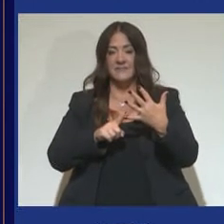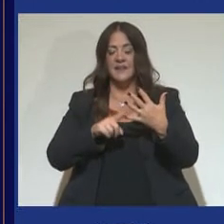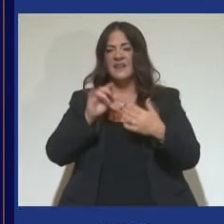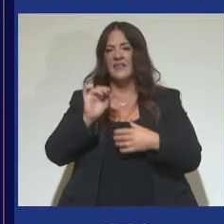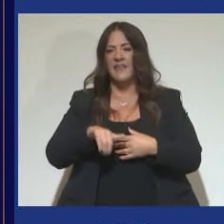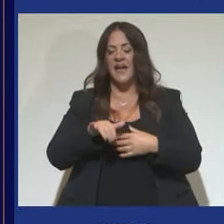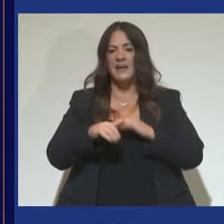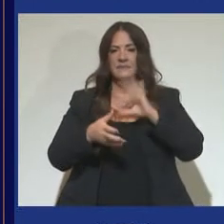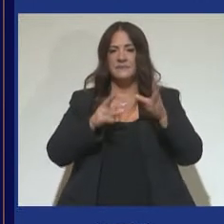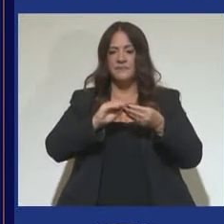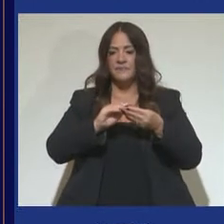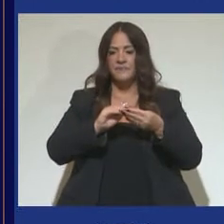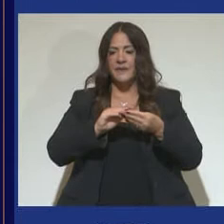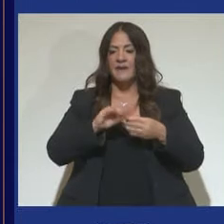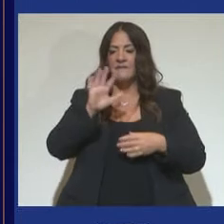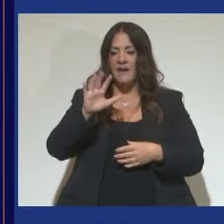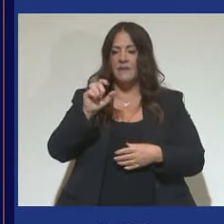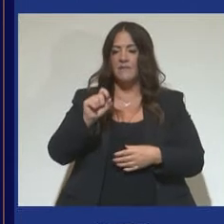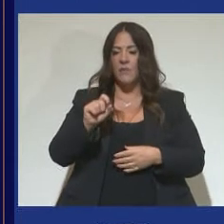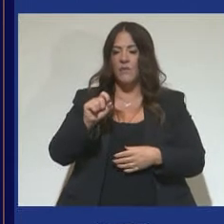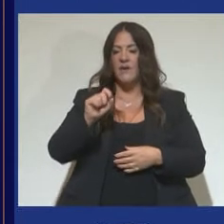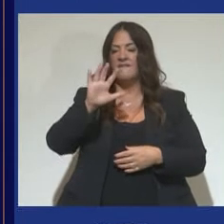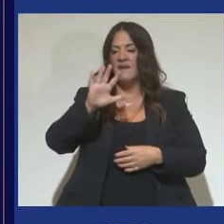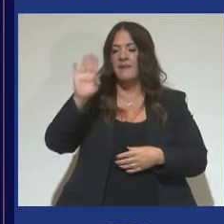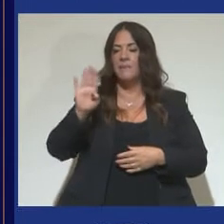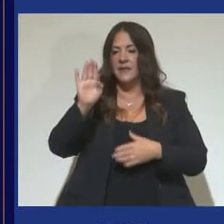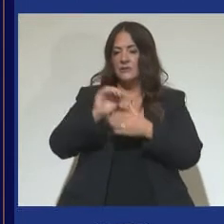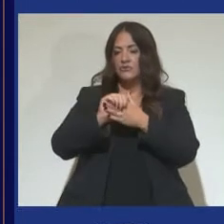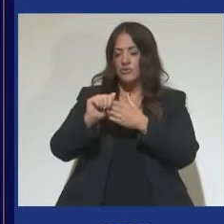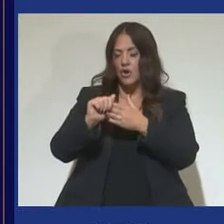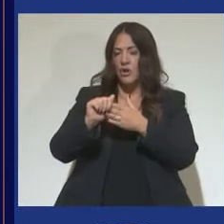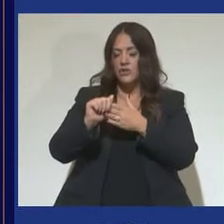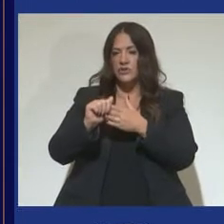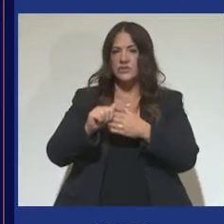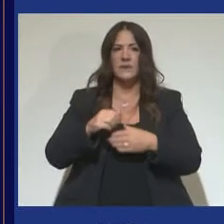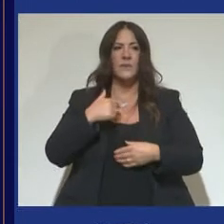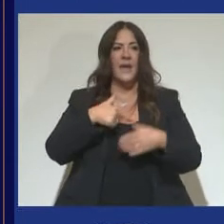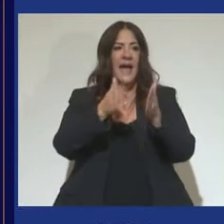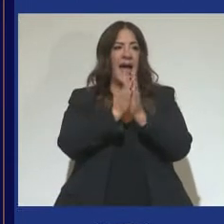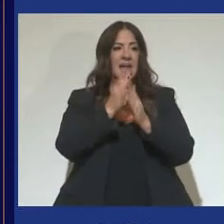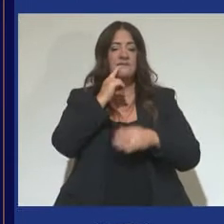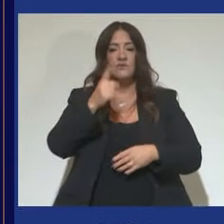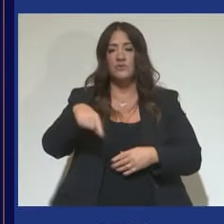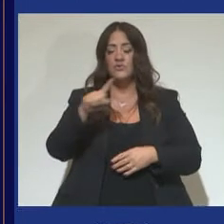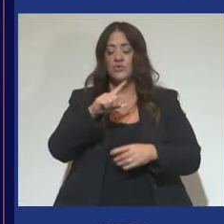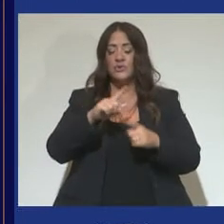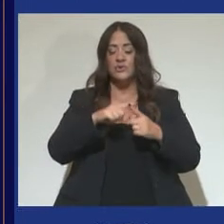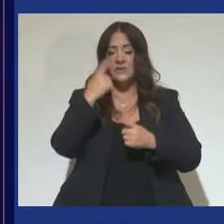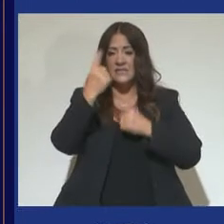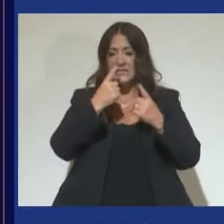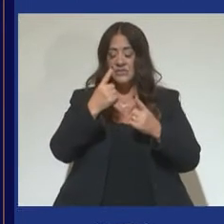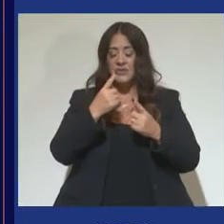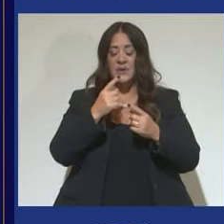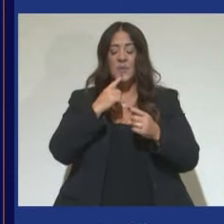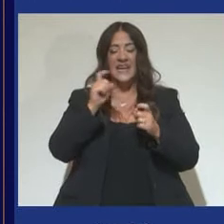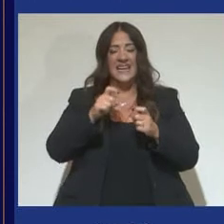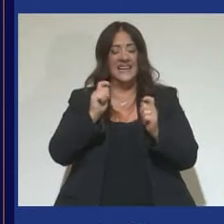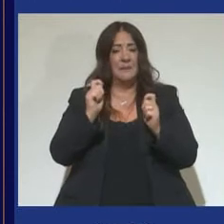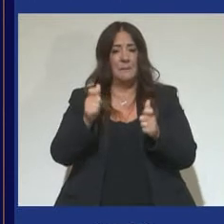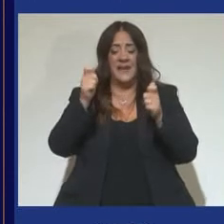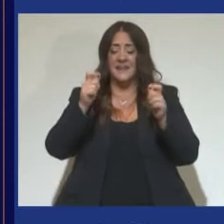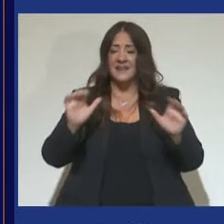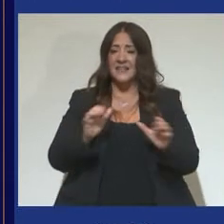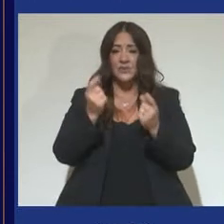puntos de los 5 millón mil cinco mil millones de dólares que esperamos que sean apropa